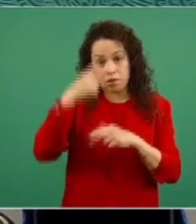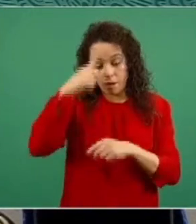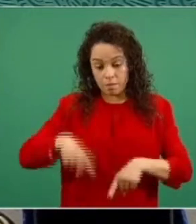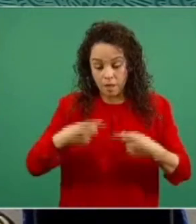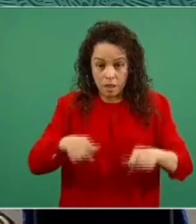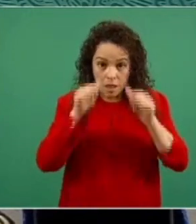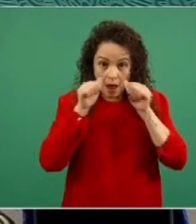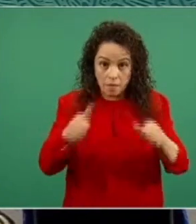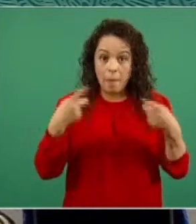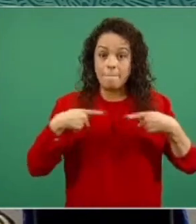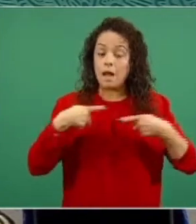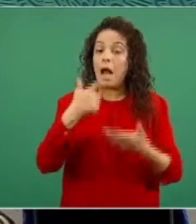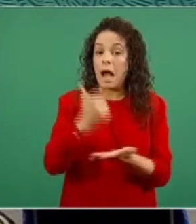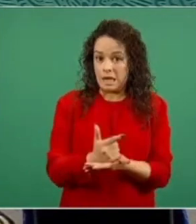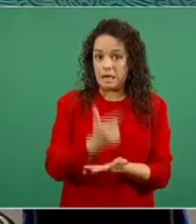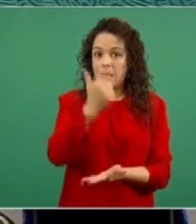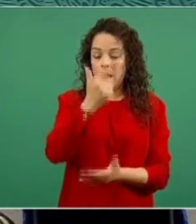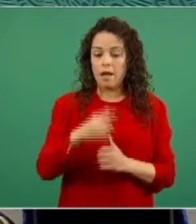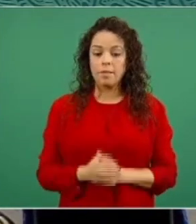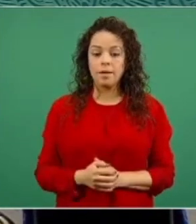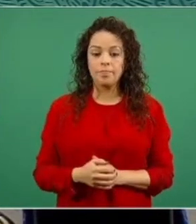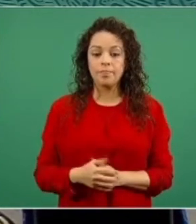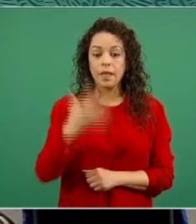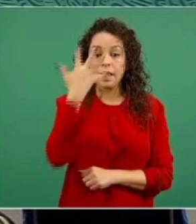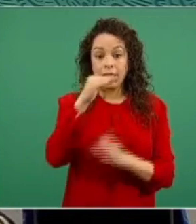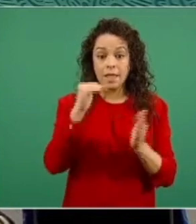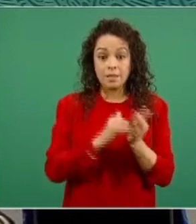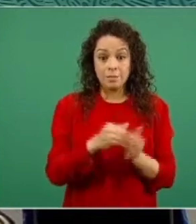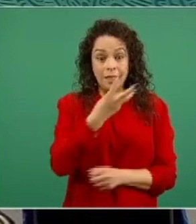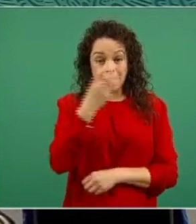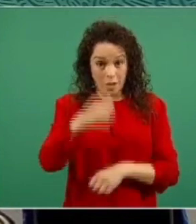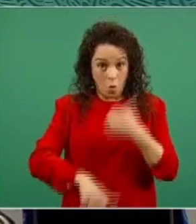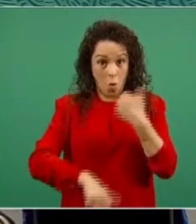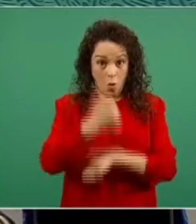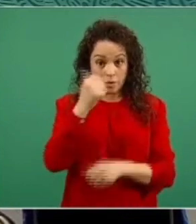pacientes críticos. De esas 10.311 a nivel nacional,